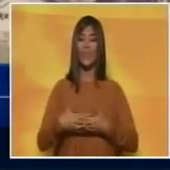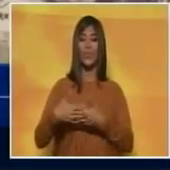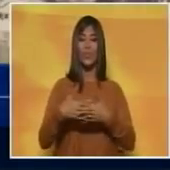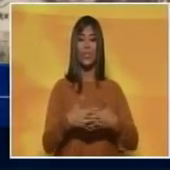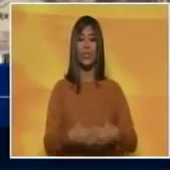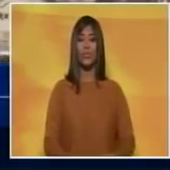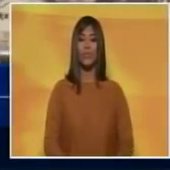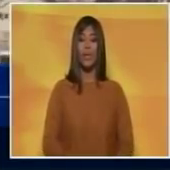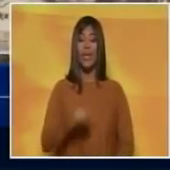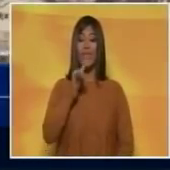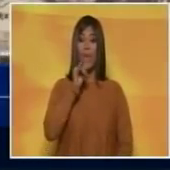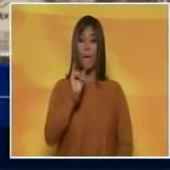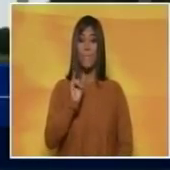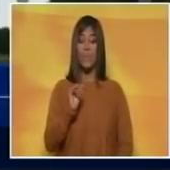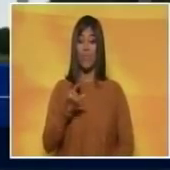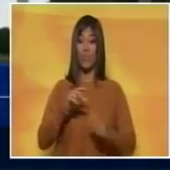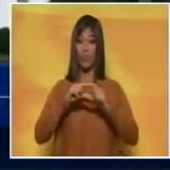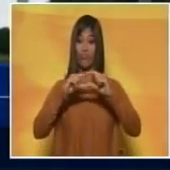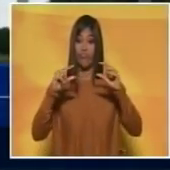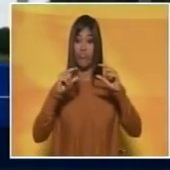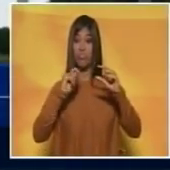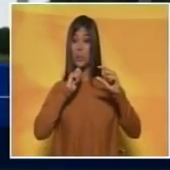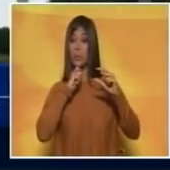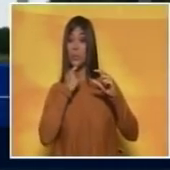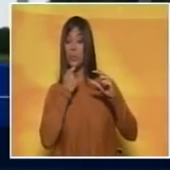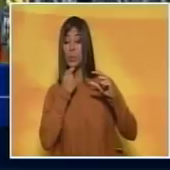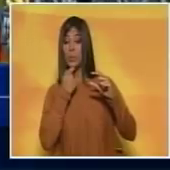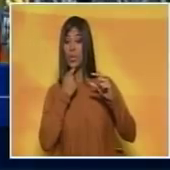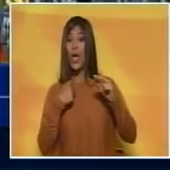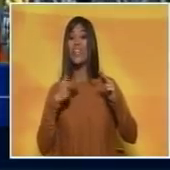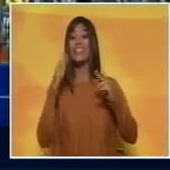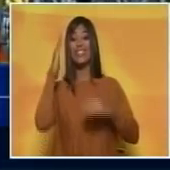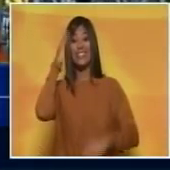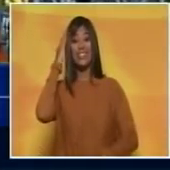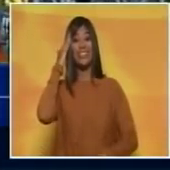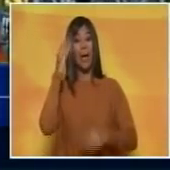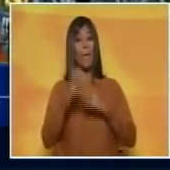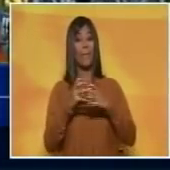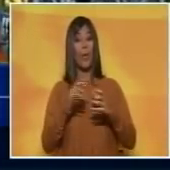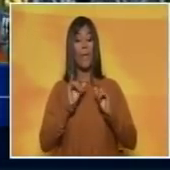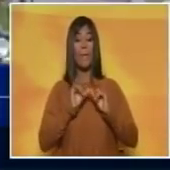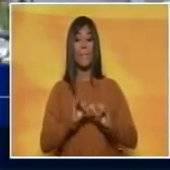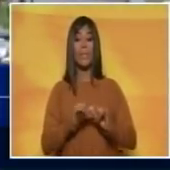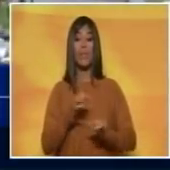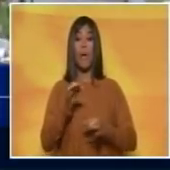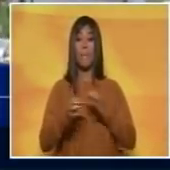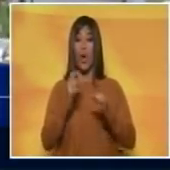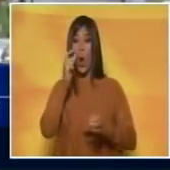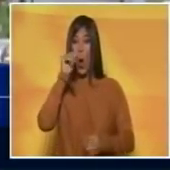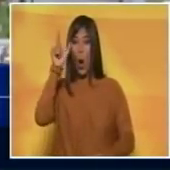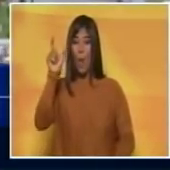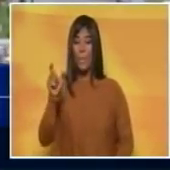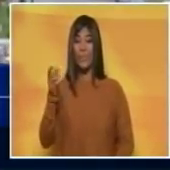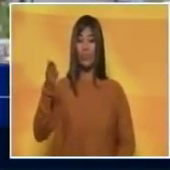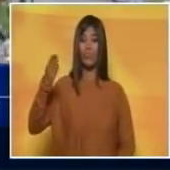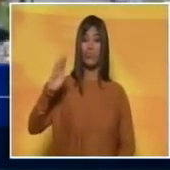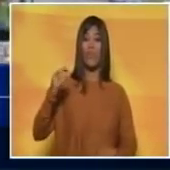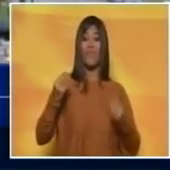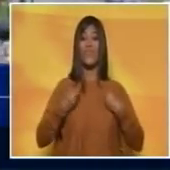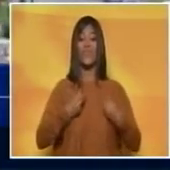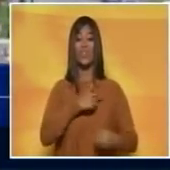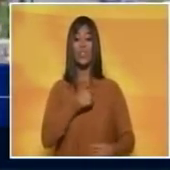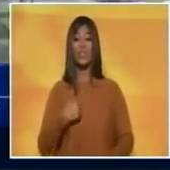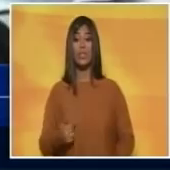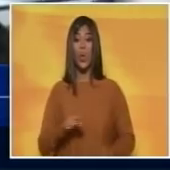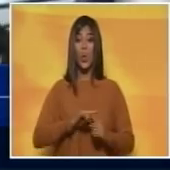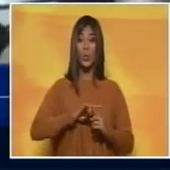El rotativo, que cita una fuente anónima con conocimiento de la cuestión, aseguró que Kim Jong-nam, quien vivía en China,